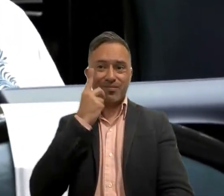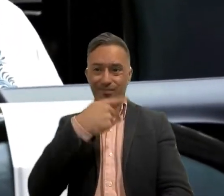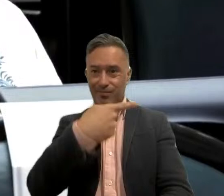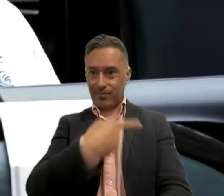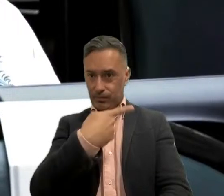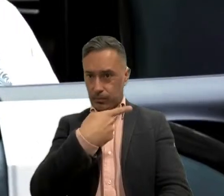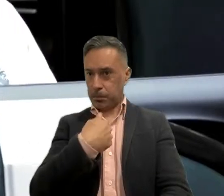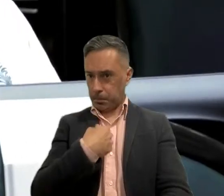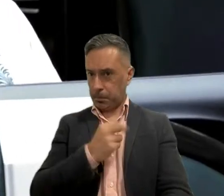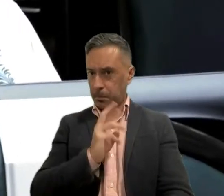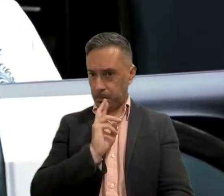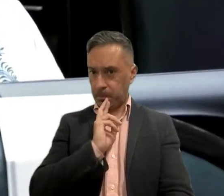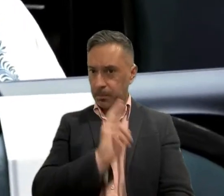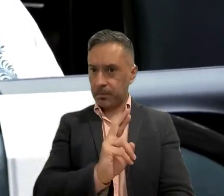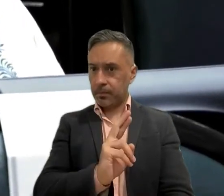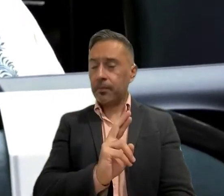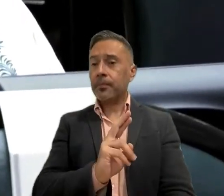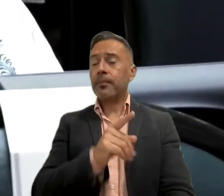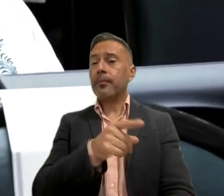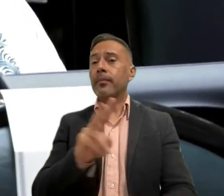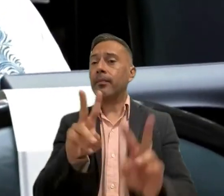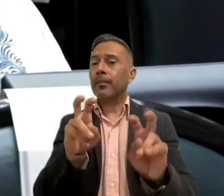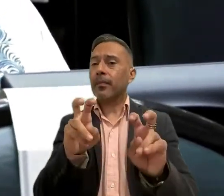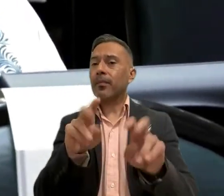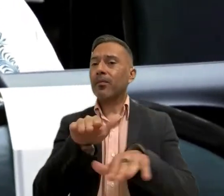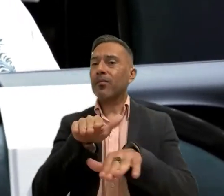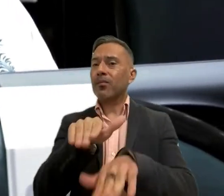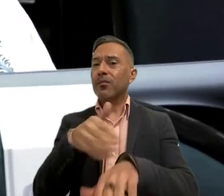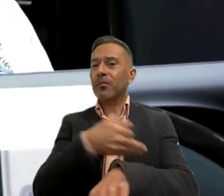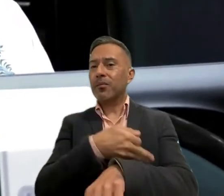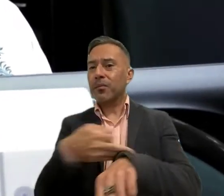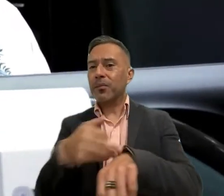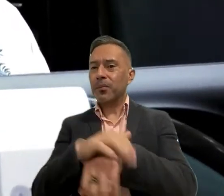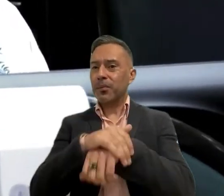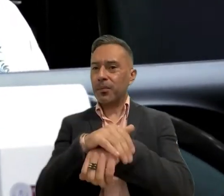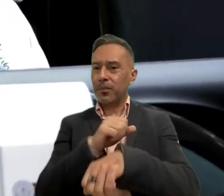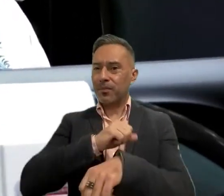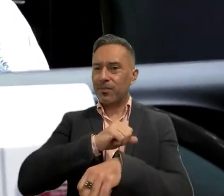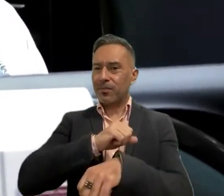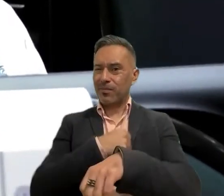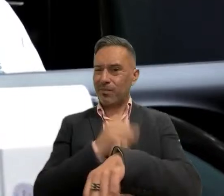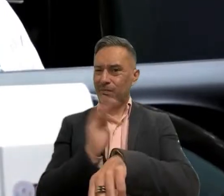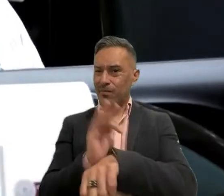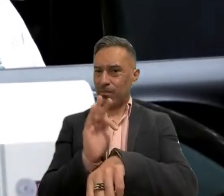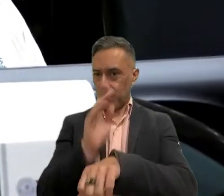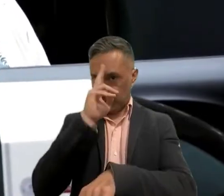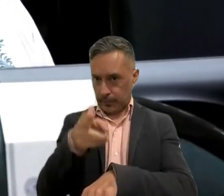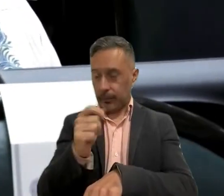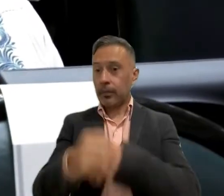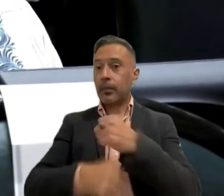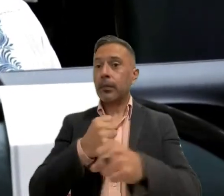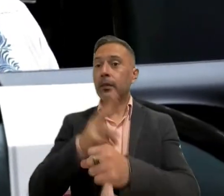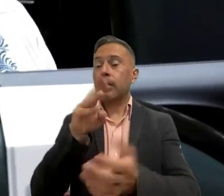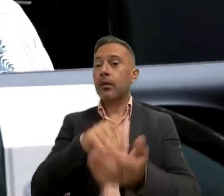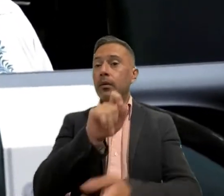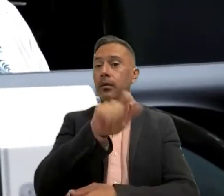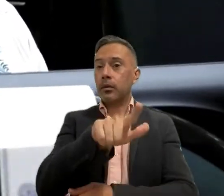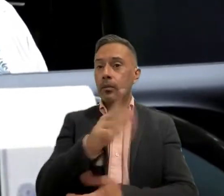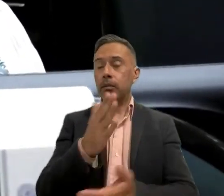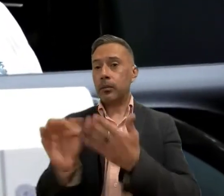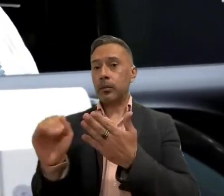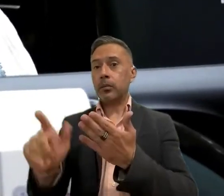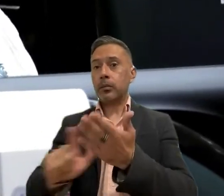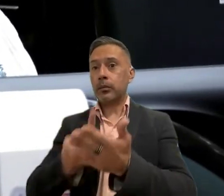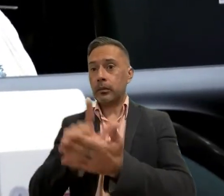en materia de nepotismo aplica a partir del 2027 y la reforma en materia de no elección a partir del